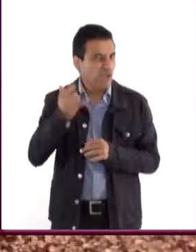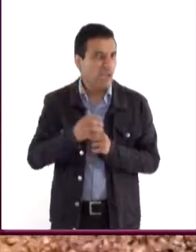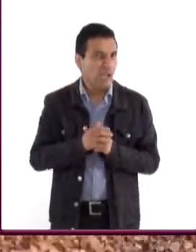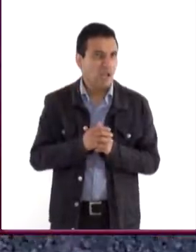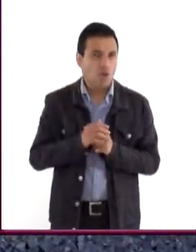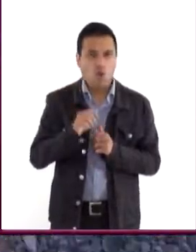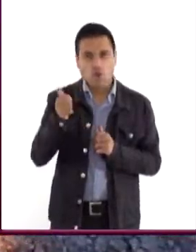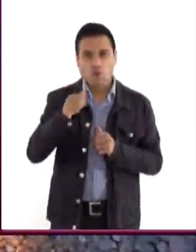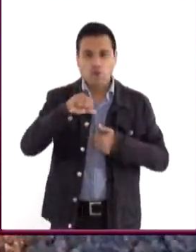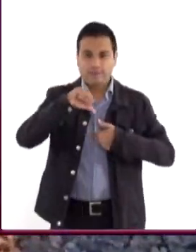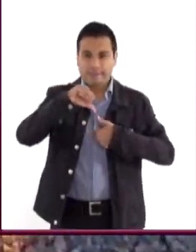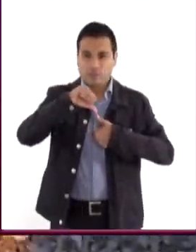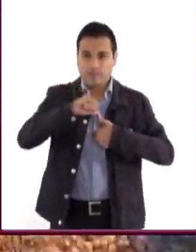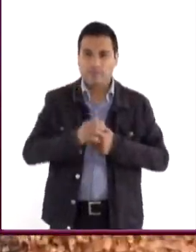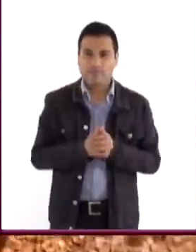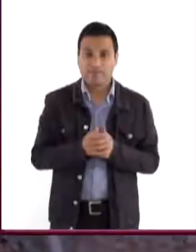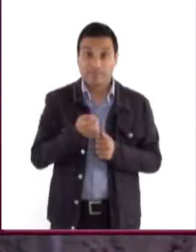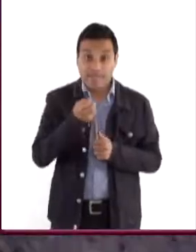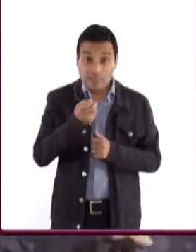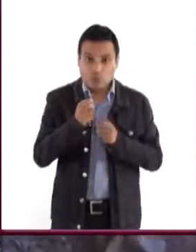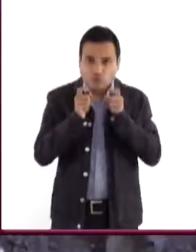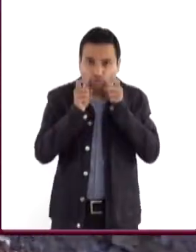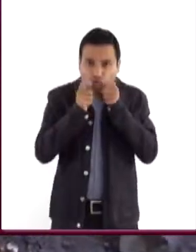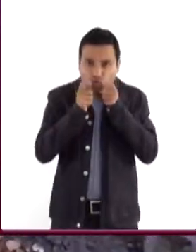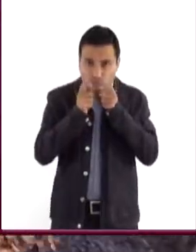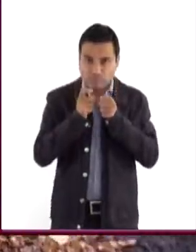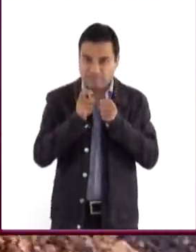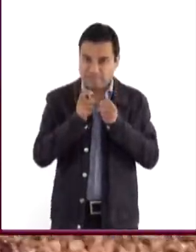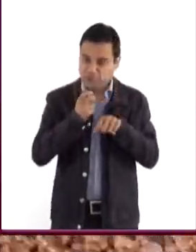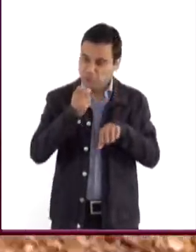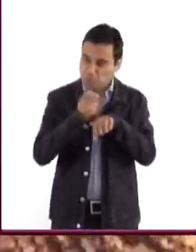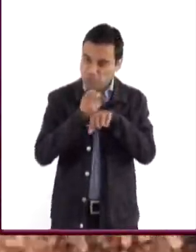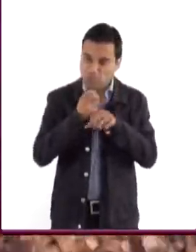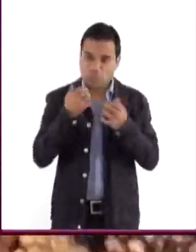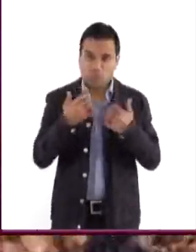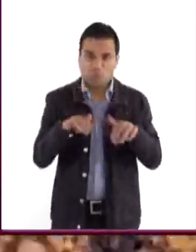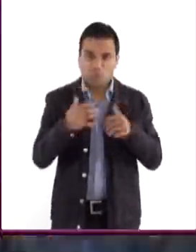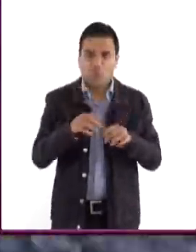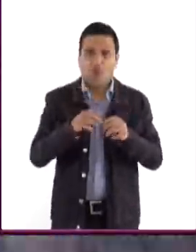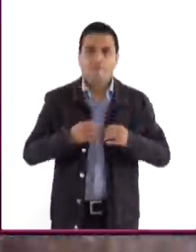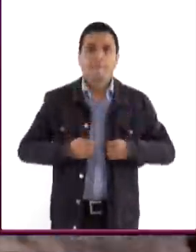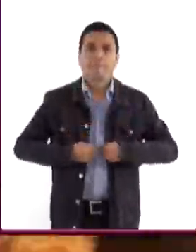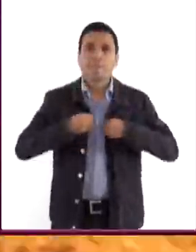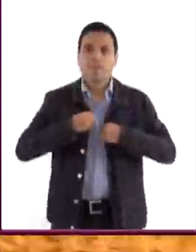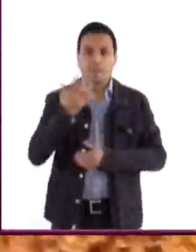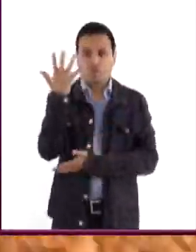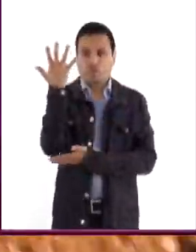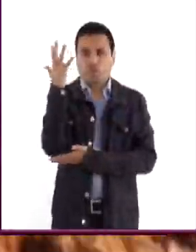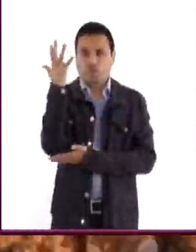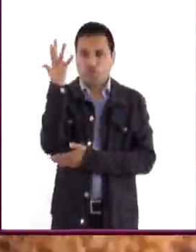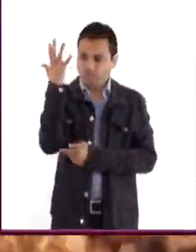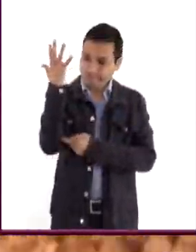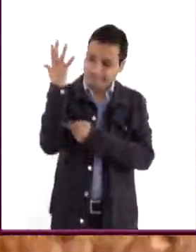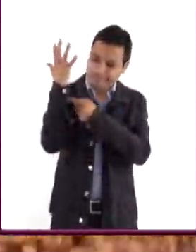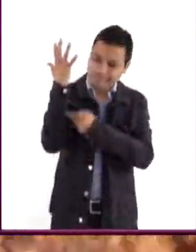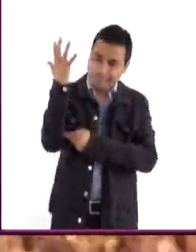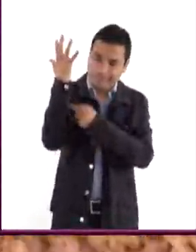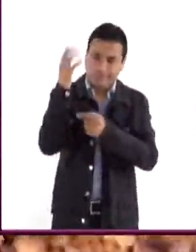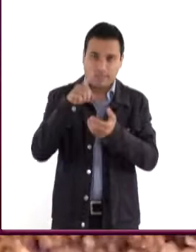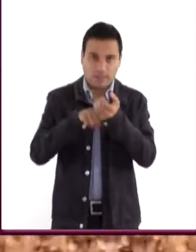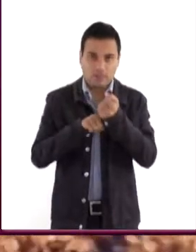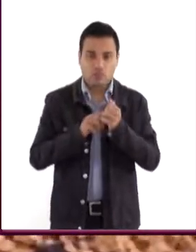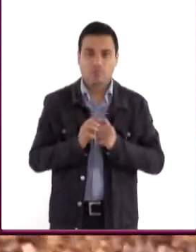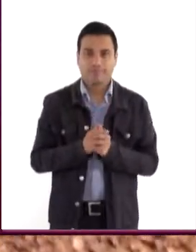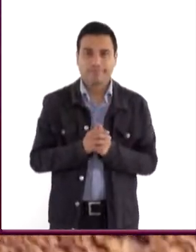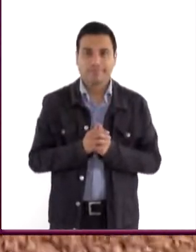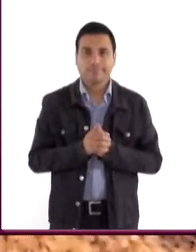Centroamérica. Son escarabajos, pues sí, muy duros, que se encuentran dentro de los troncos, muchas veces en troncos secos, los que están en